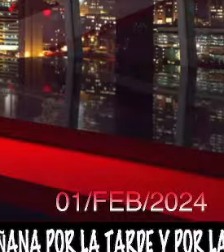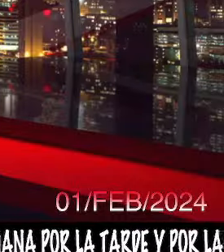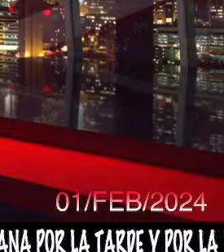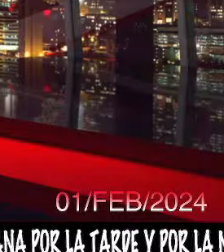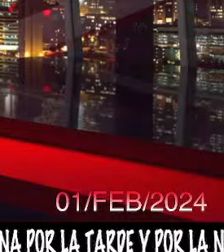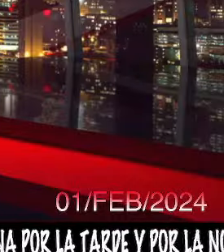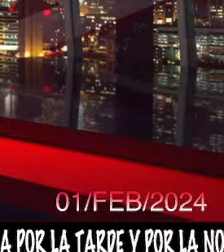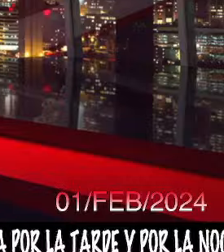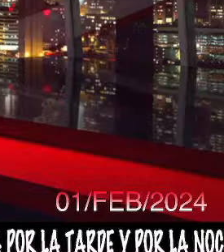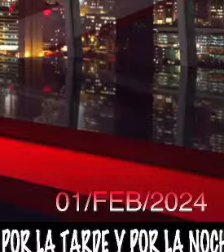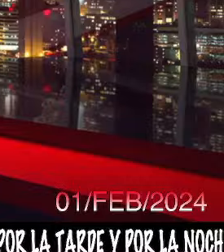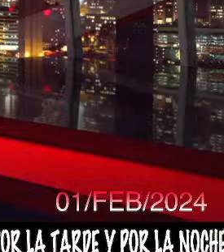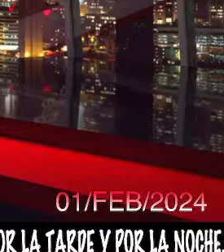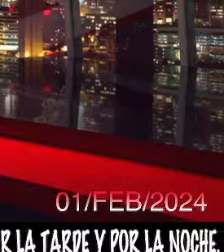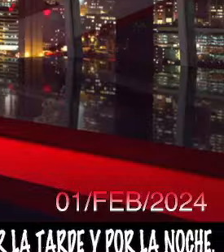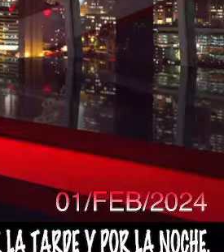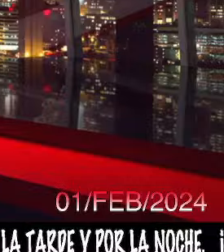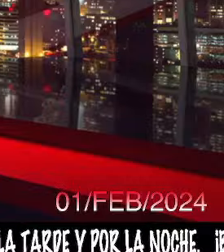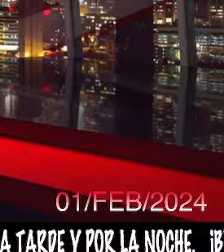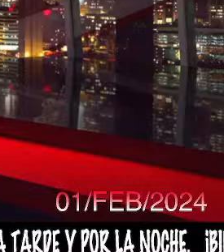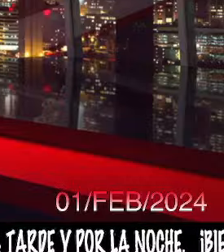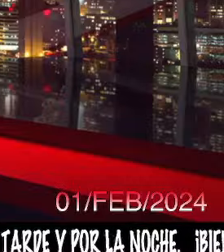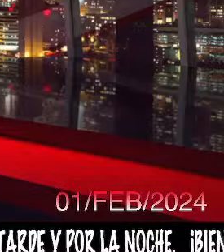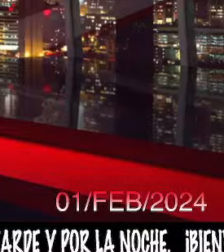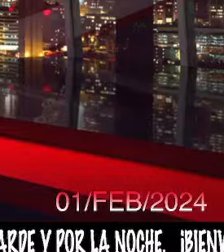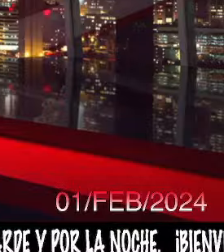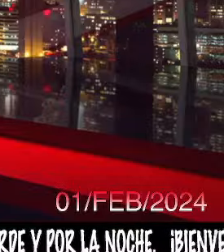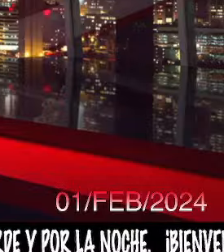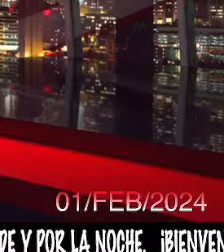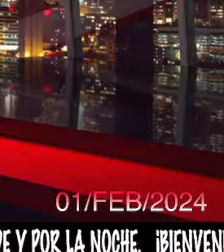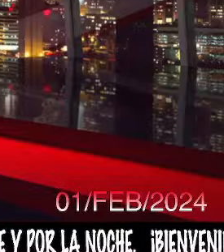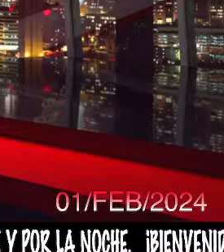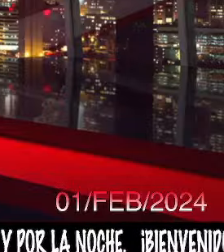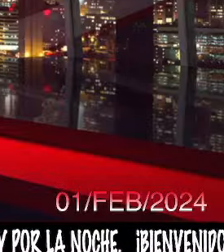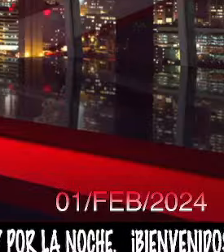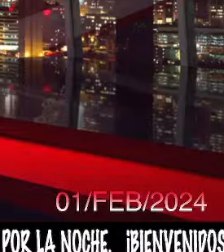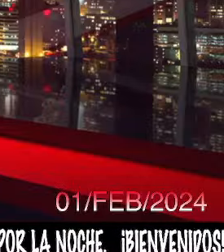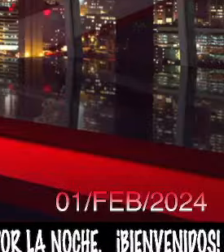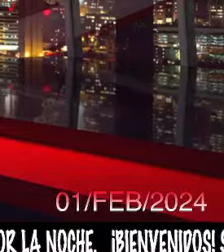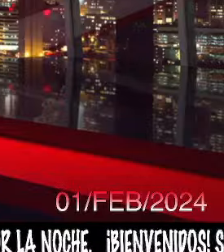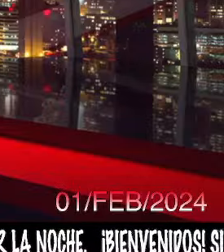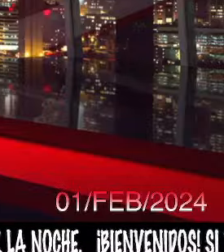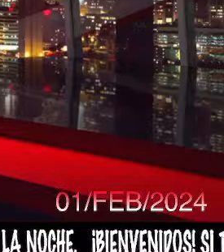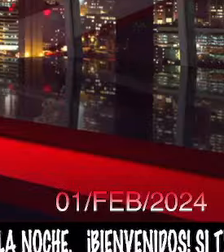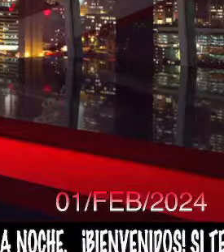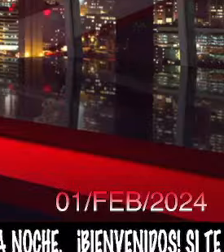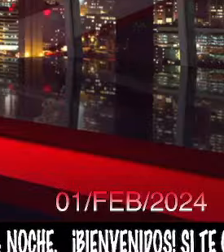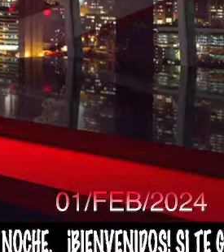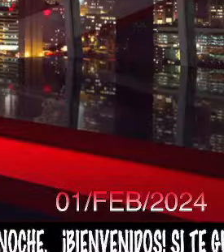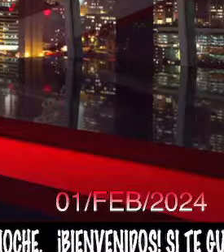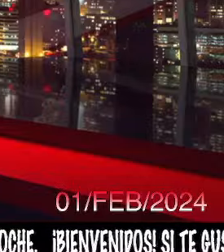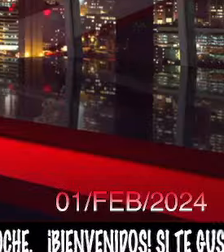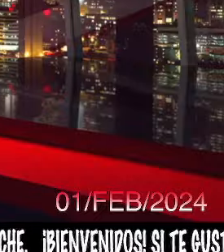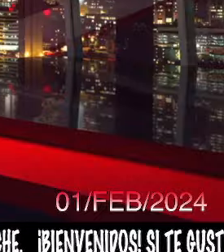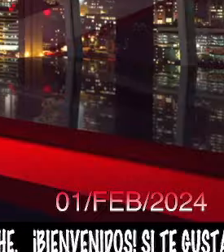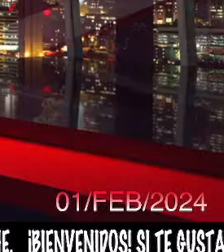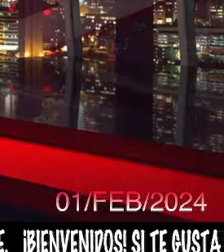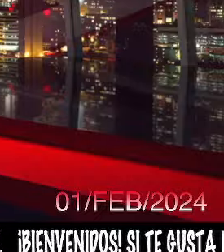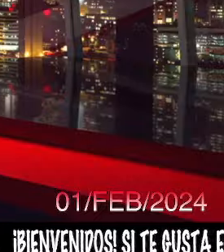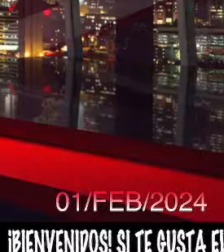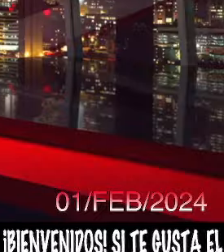C, lo que ha dicho Mario Yergo, la medicina que le receta el diputado Fernández Noroña, quien también en redes sociales pues